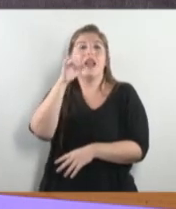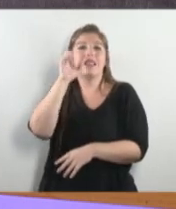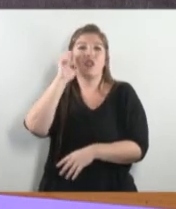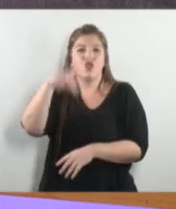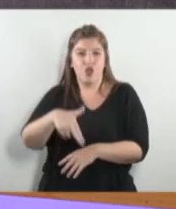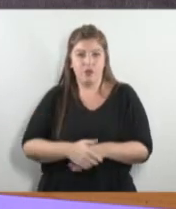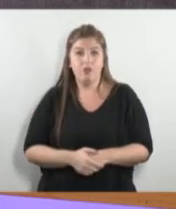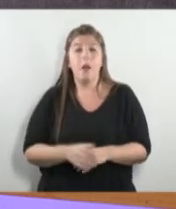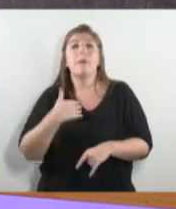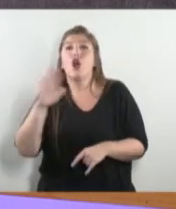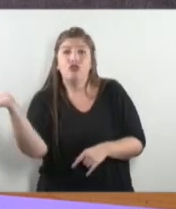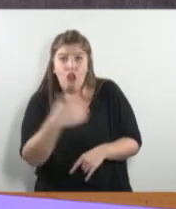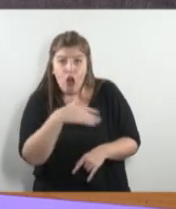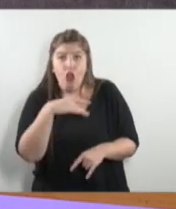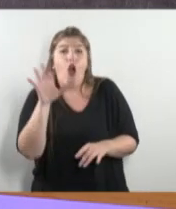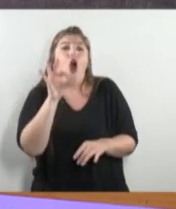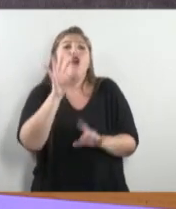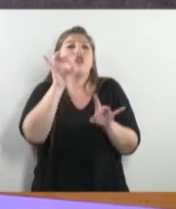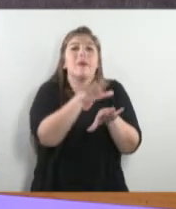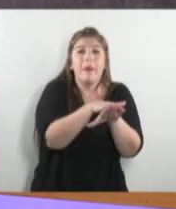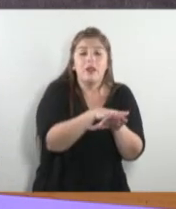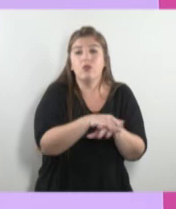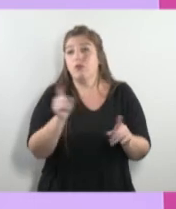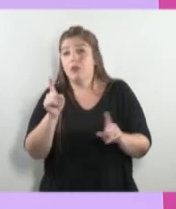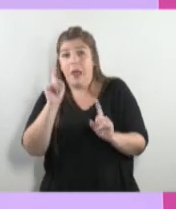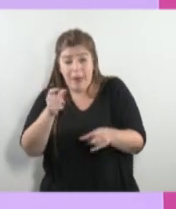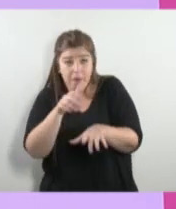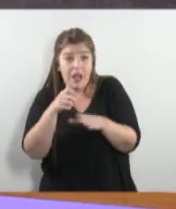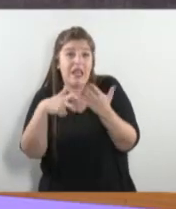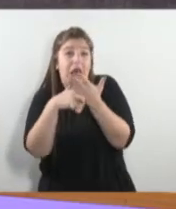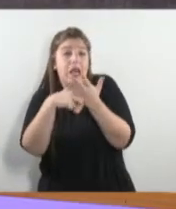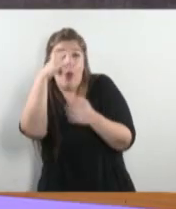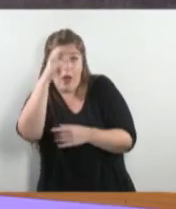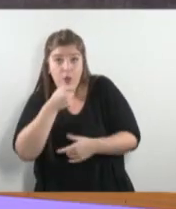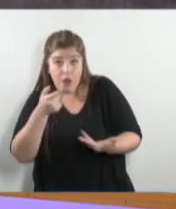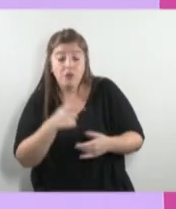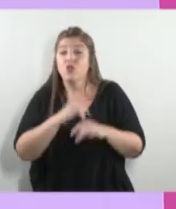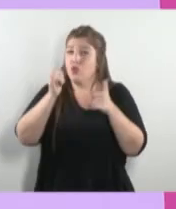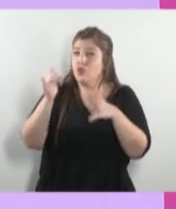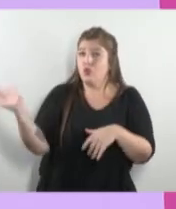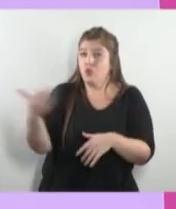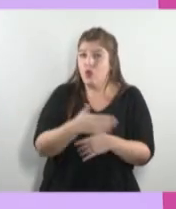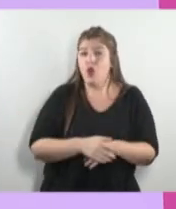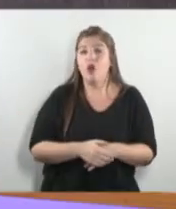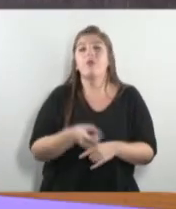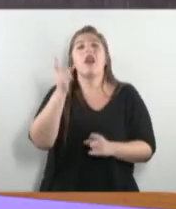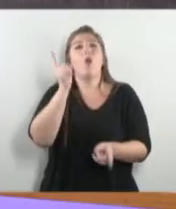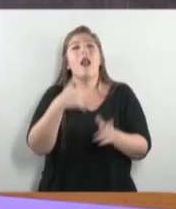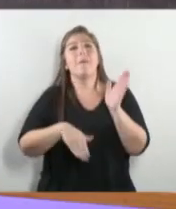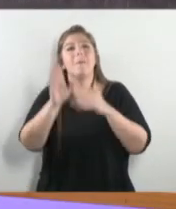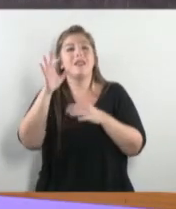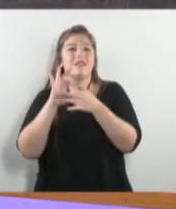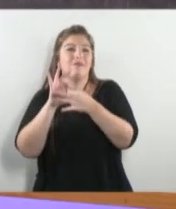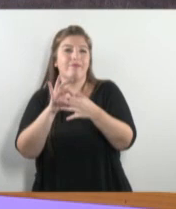más común, se puede también... Todo. La carne de vaca, sí. Pasa por ese proceso. Sí. Igual hay más como propensión a eso,